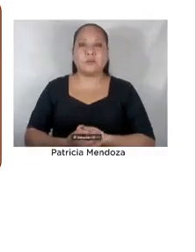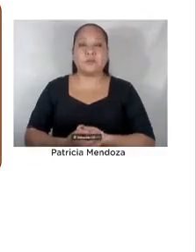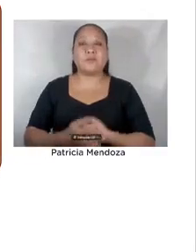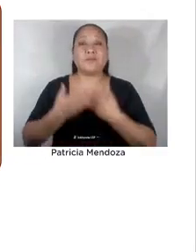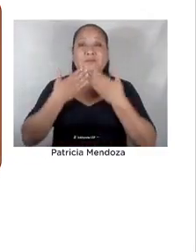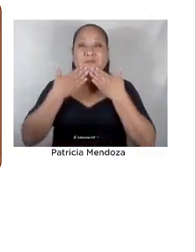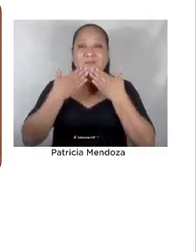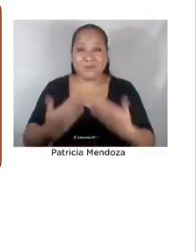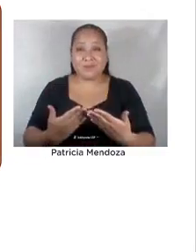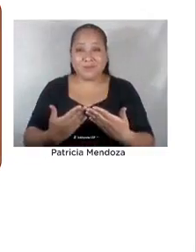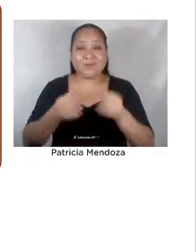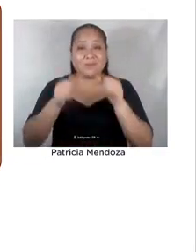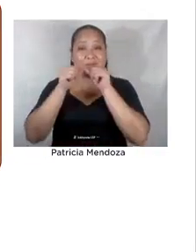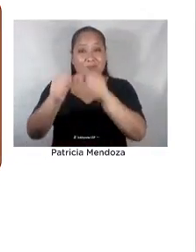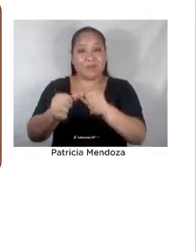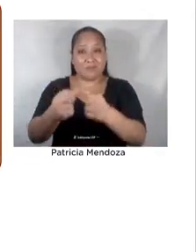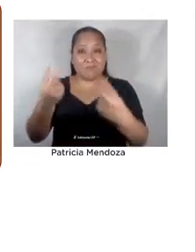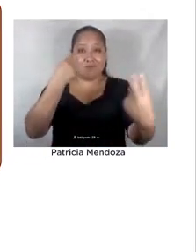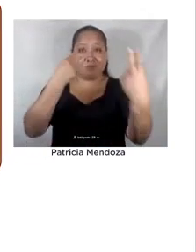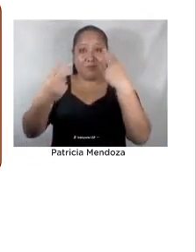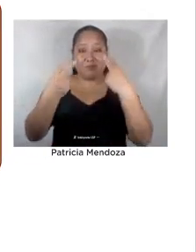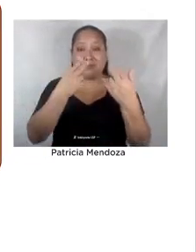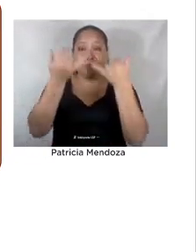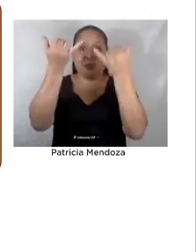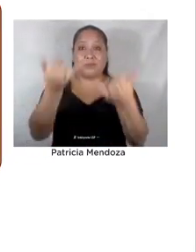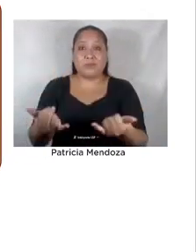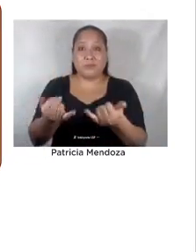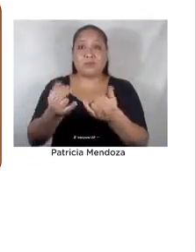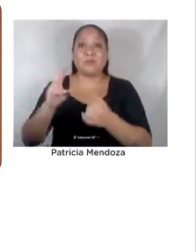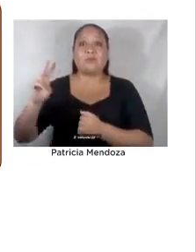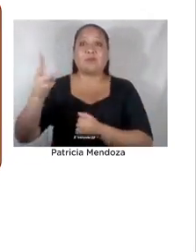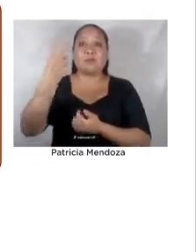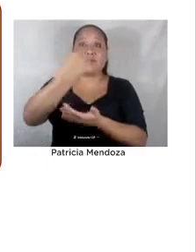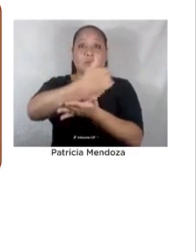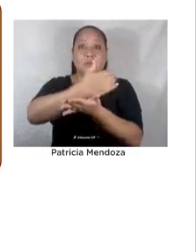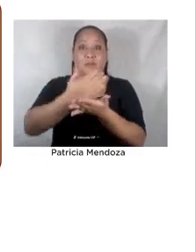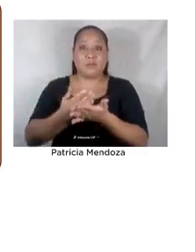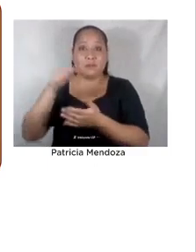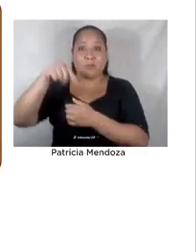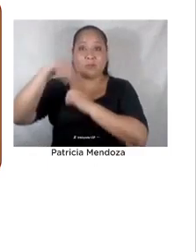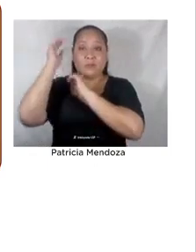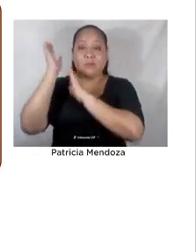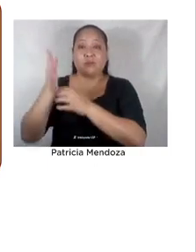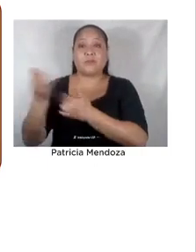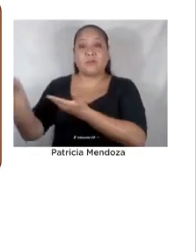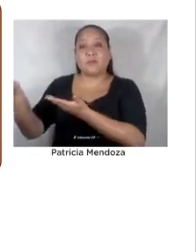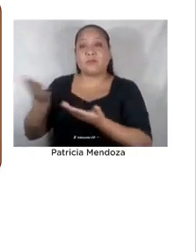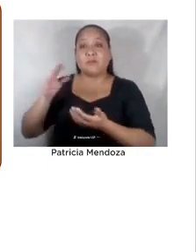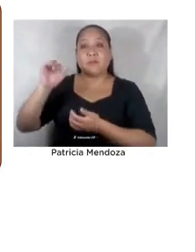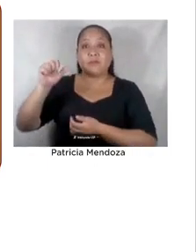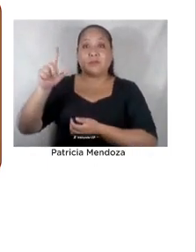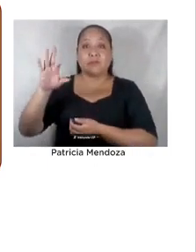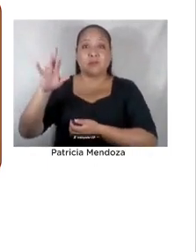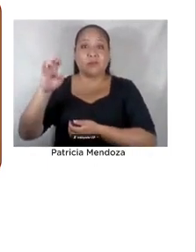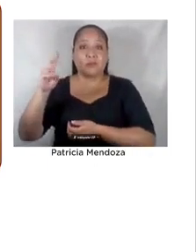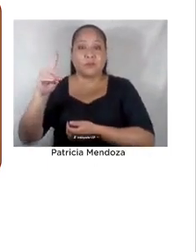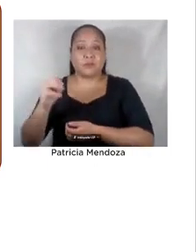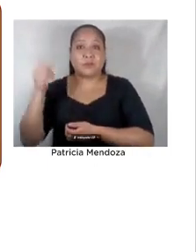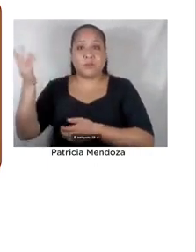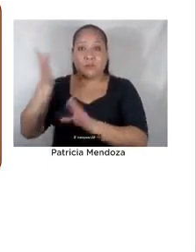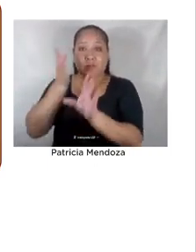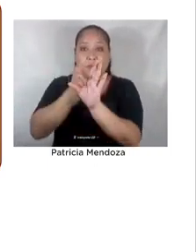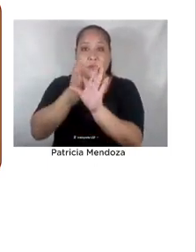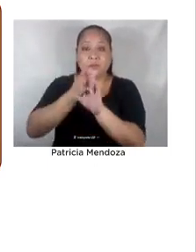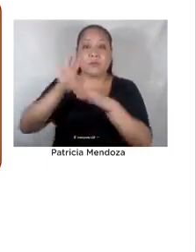Muchas gracias por continuar con nosotros. Ahora vamos a nuestro segundo bloque. Está con nosotros Alfredo Escobar, él es psicólogo, y